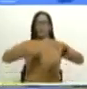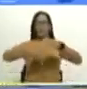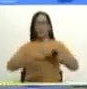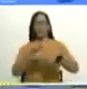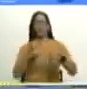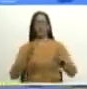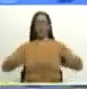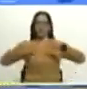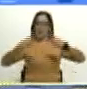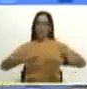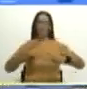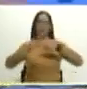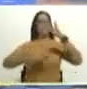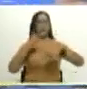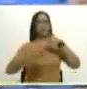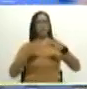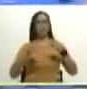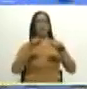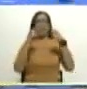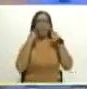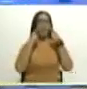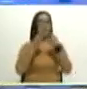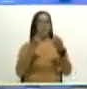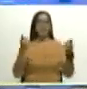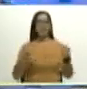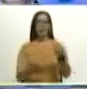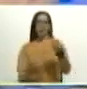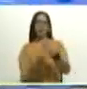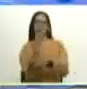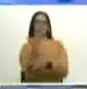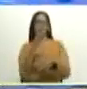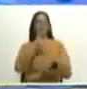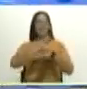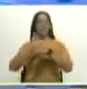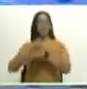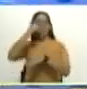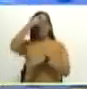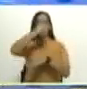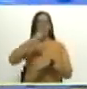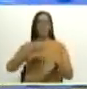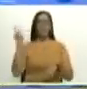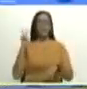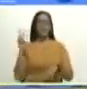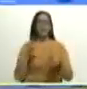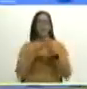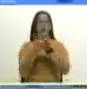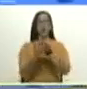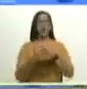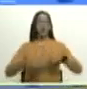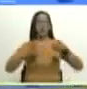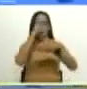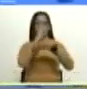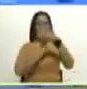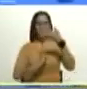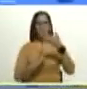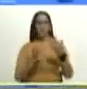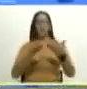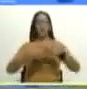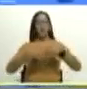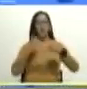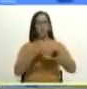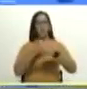innovar, me pongo a producir, y ustedes ven florecer en las ciudades y pueblos de Venezuela, en los barrios más humildes, los